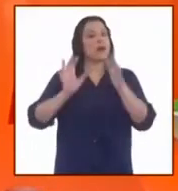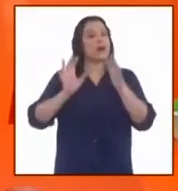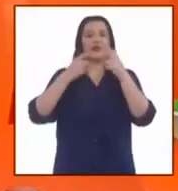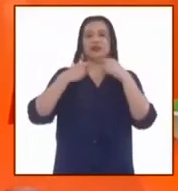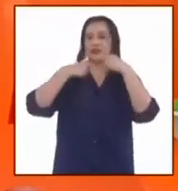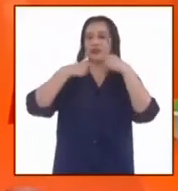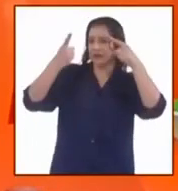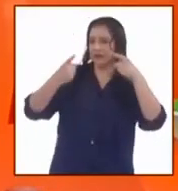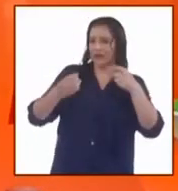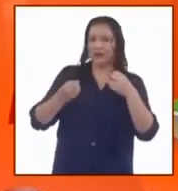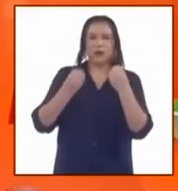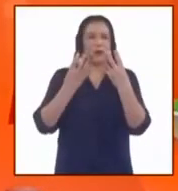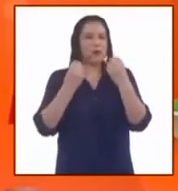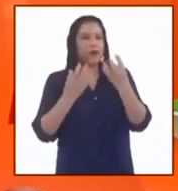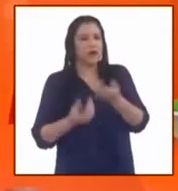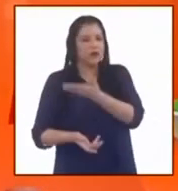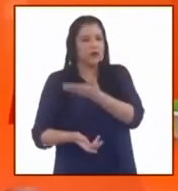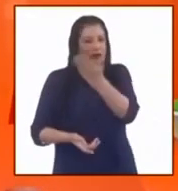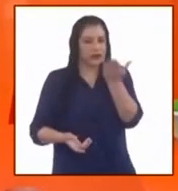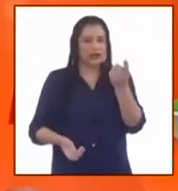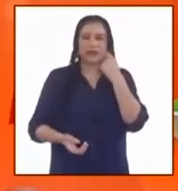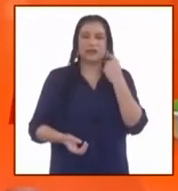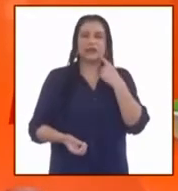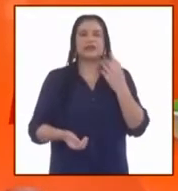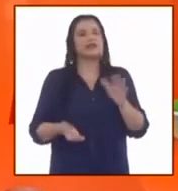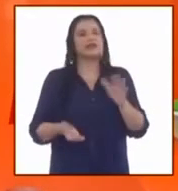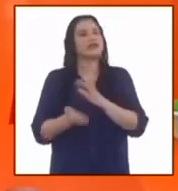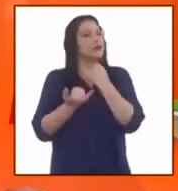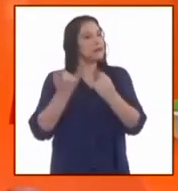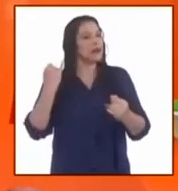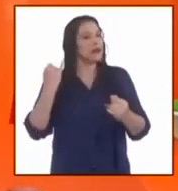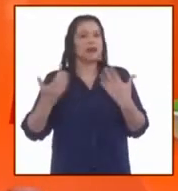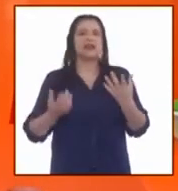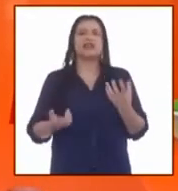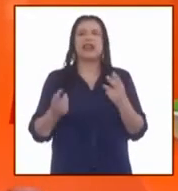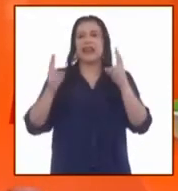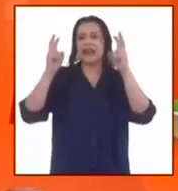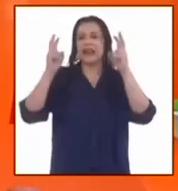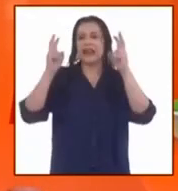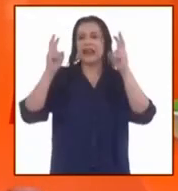mensaje! Bueno, chicas y chicos, esto ha sido todo en la actividad de Ciencia y Tecnología.